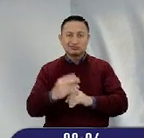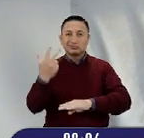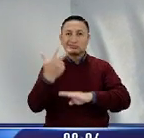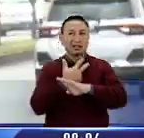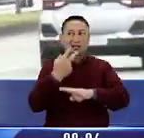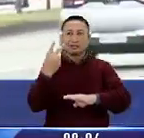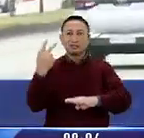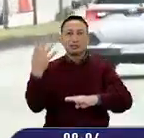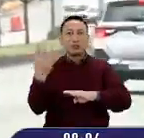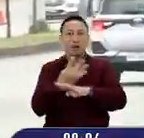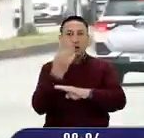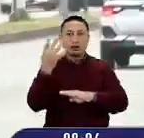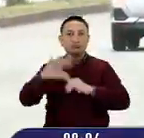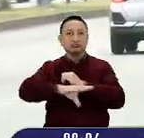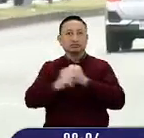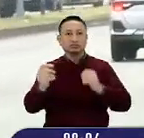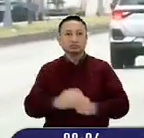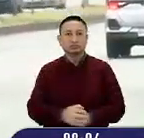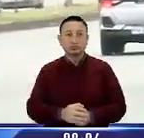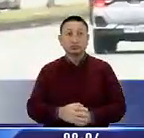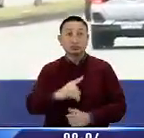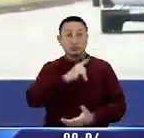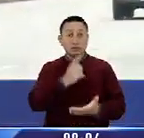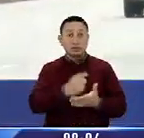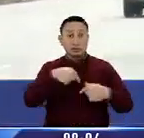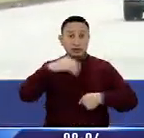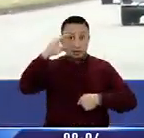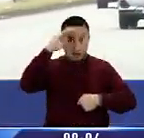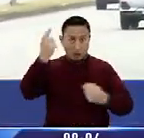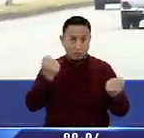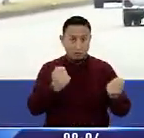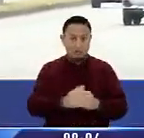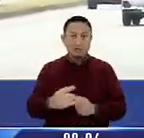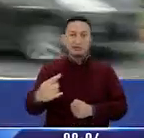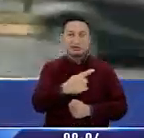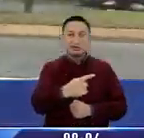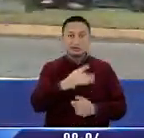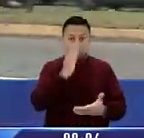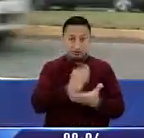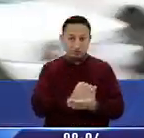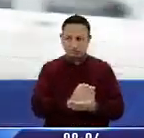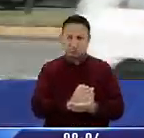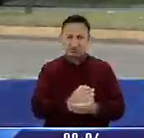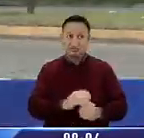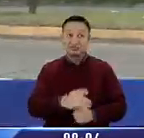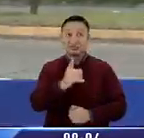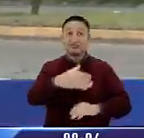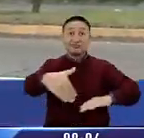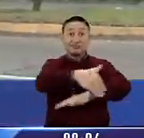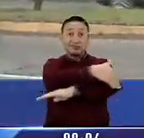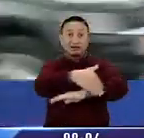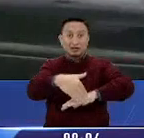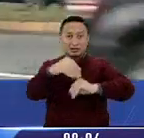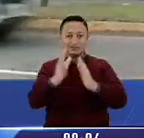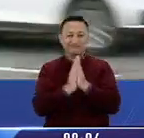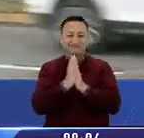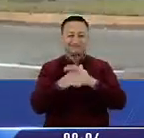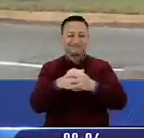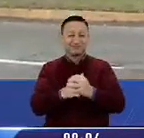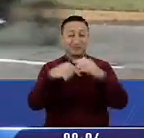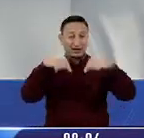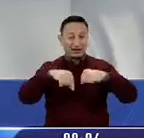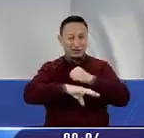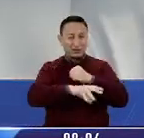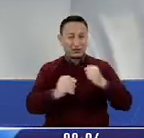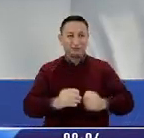el servicio. Y aunque hay operativos, dice, eso no frena el accionar de las bandas que han convertido ese tramo en su lugar